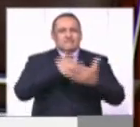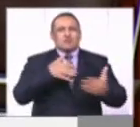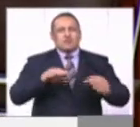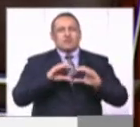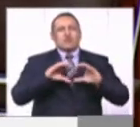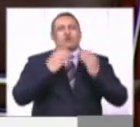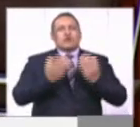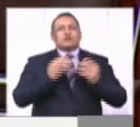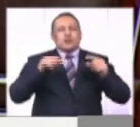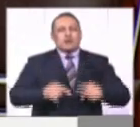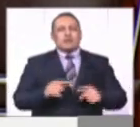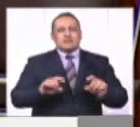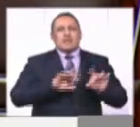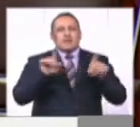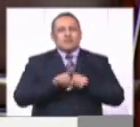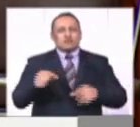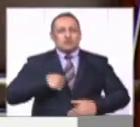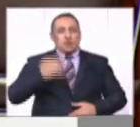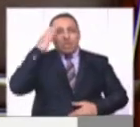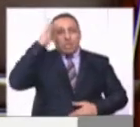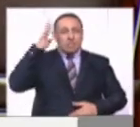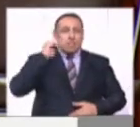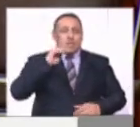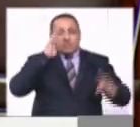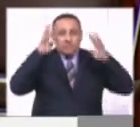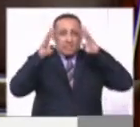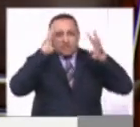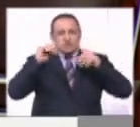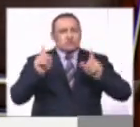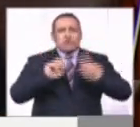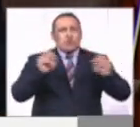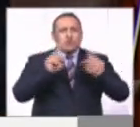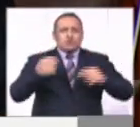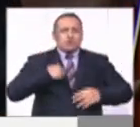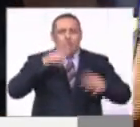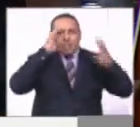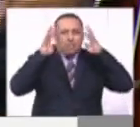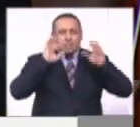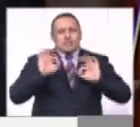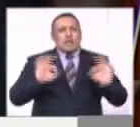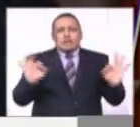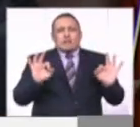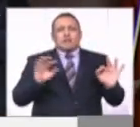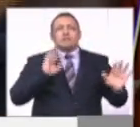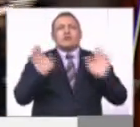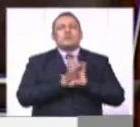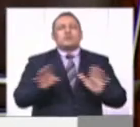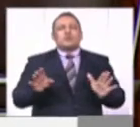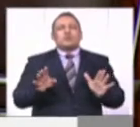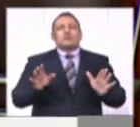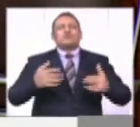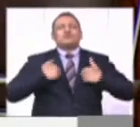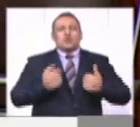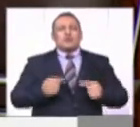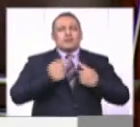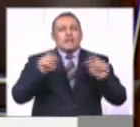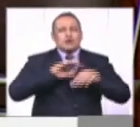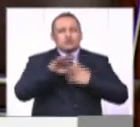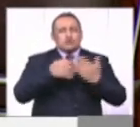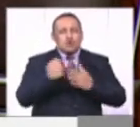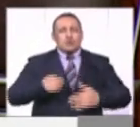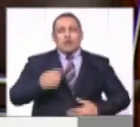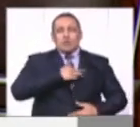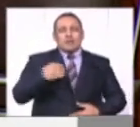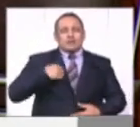de Gobierno acaso estoy inventando no no pues no estoy inventando Cuántas veces lejos cuando el señor